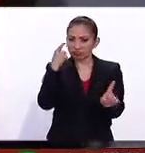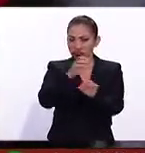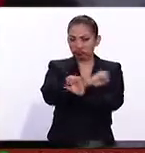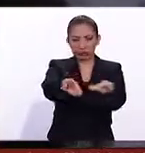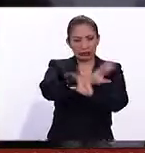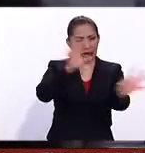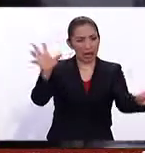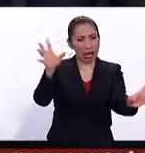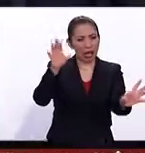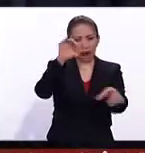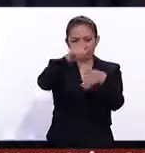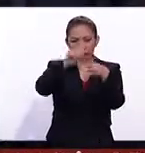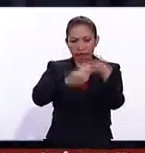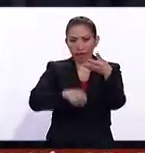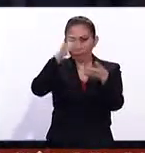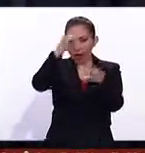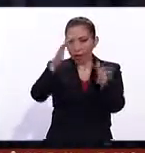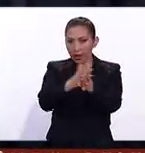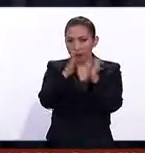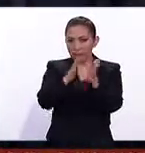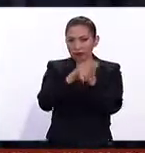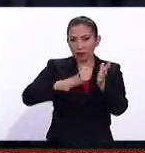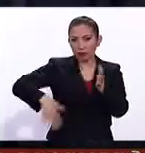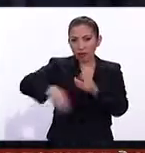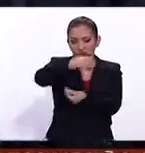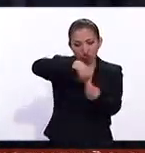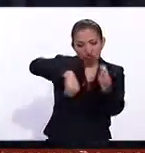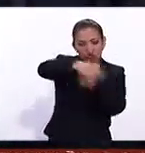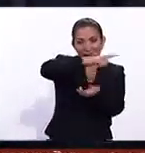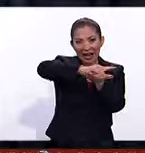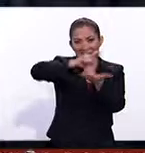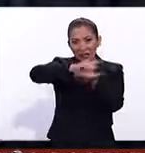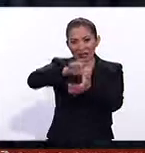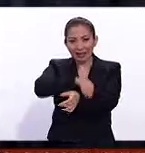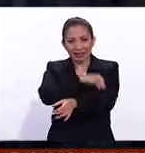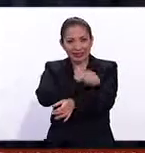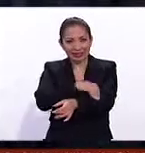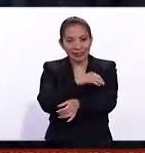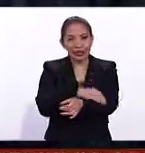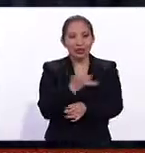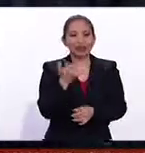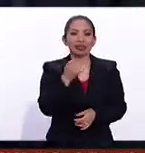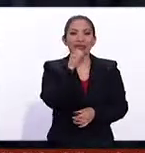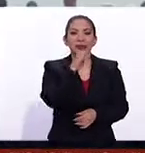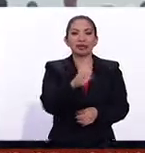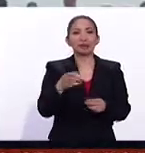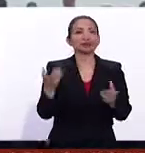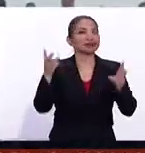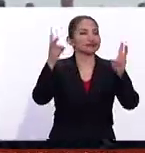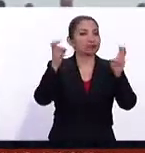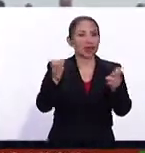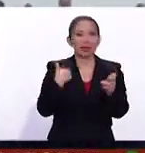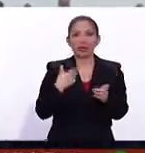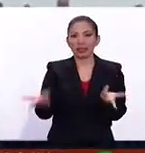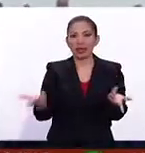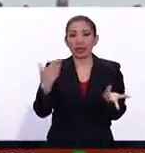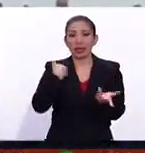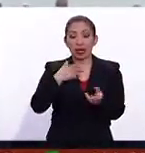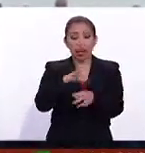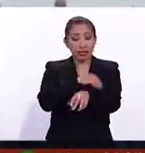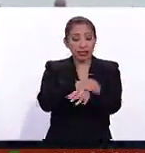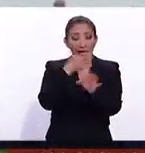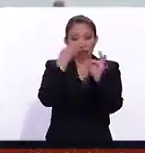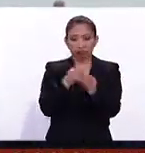claras para la participación de las fuentes renovables de energía, así como materia de eficiencia